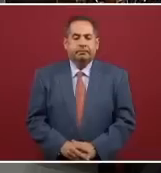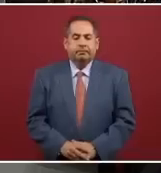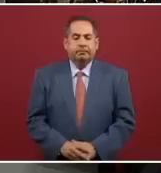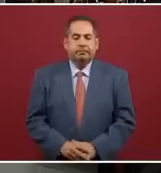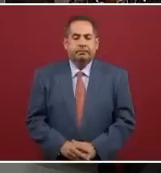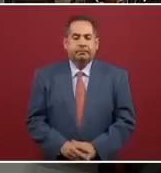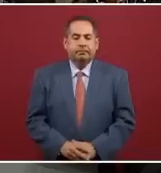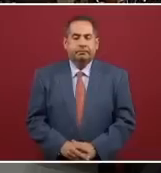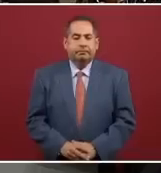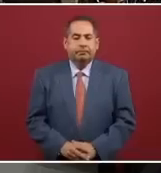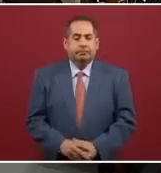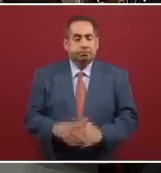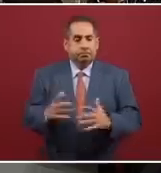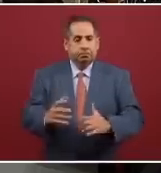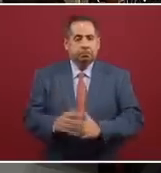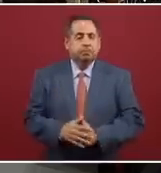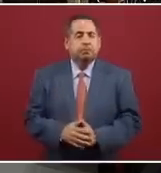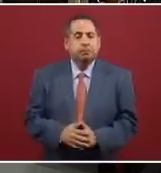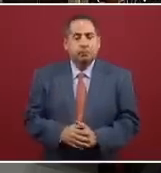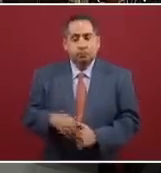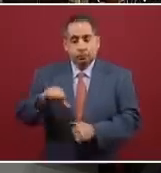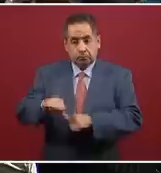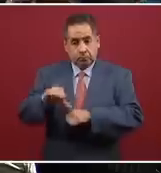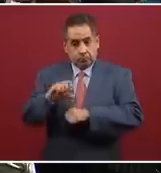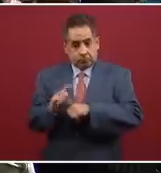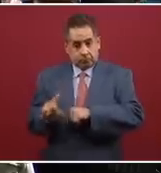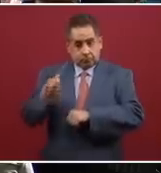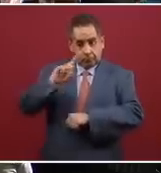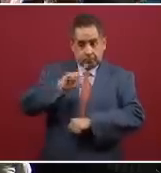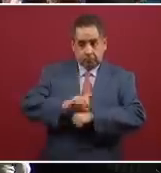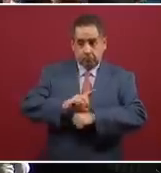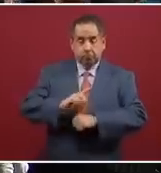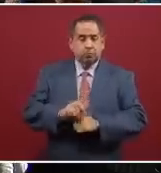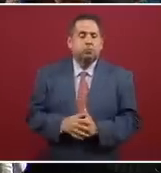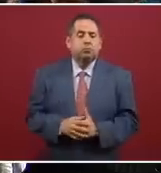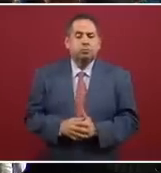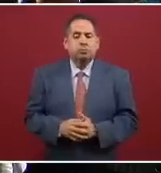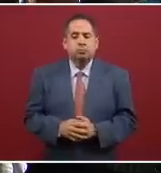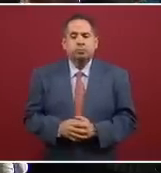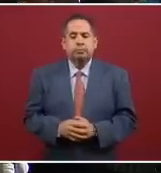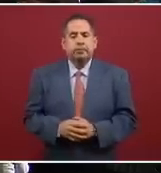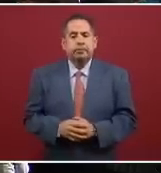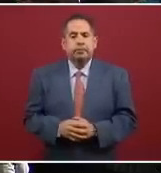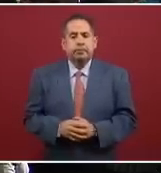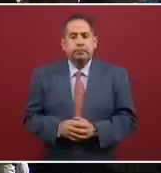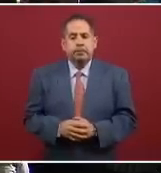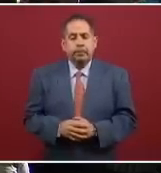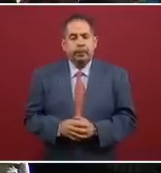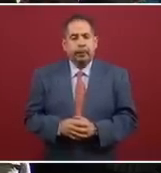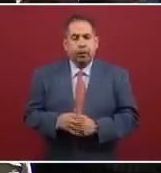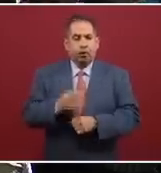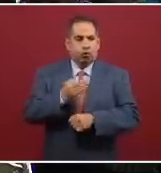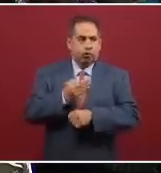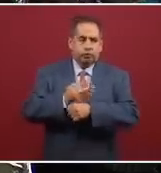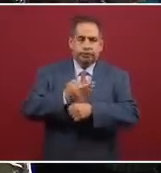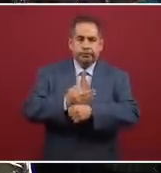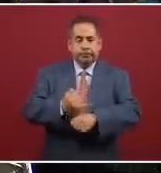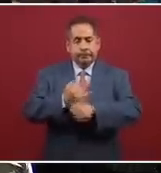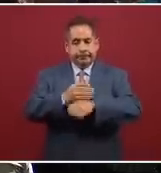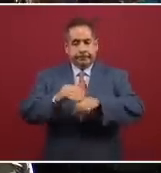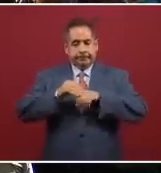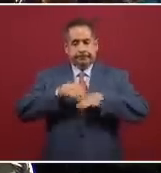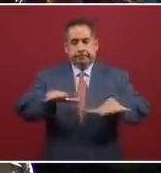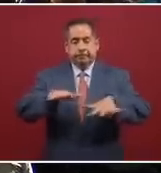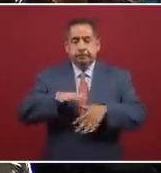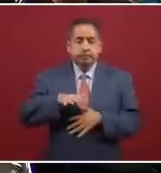bueno el día de hoy lee vamos a conocer al pueblo de